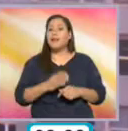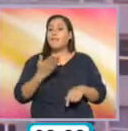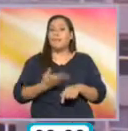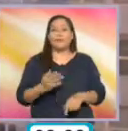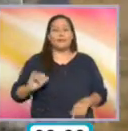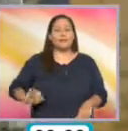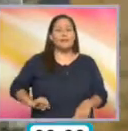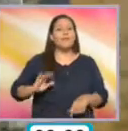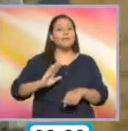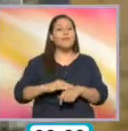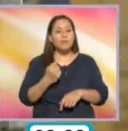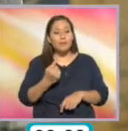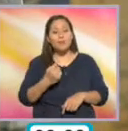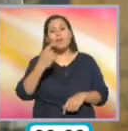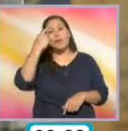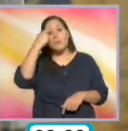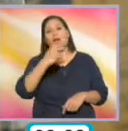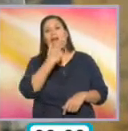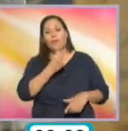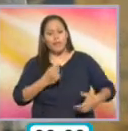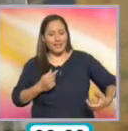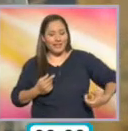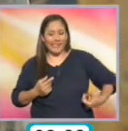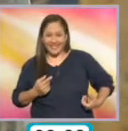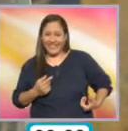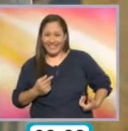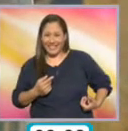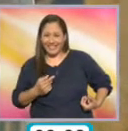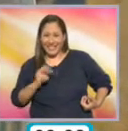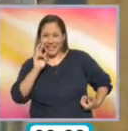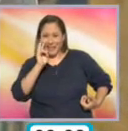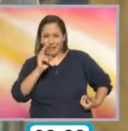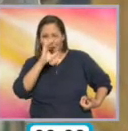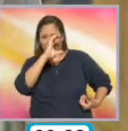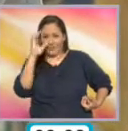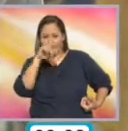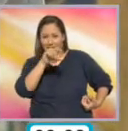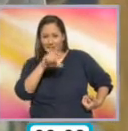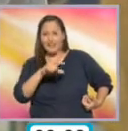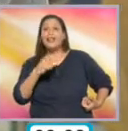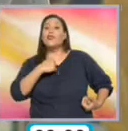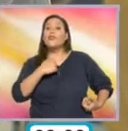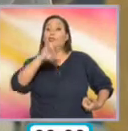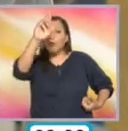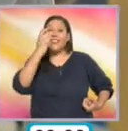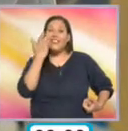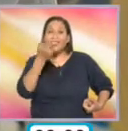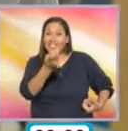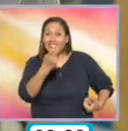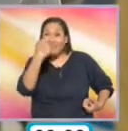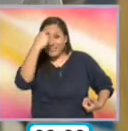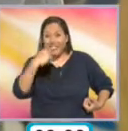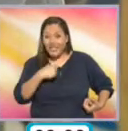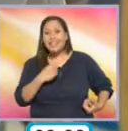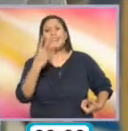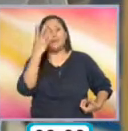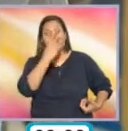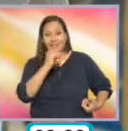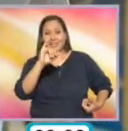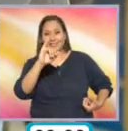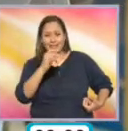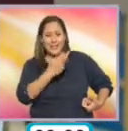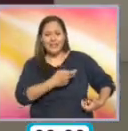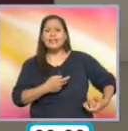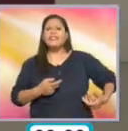interesante porque generalmente es para un hombre, que vemos ahorita en mira qué pantalla, por padre. ejemplo, que tiene... Ese yo lo quiero, Wendy. Está padrísimo. Y este